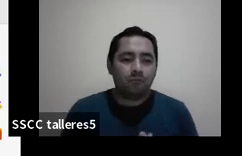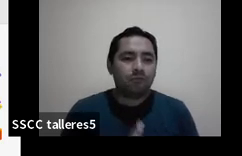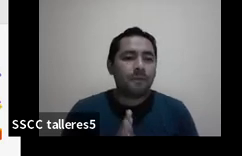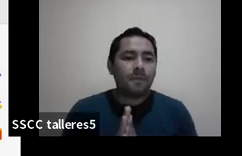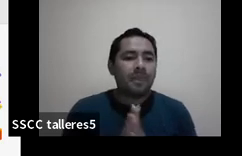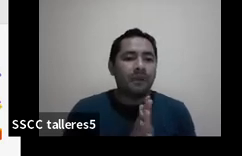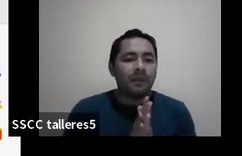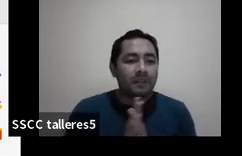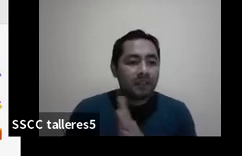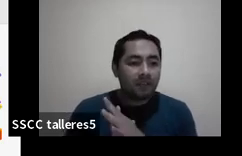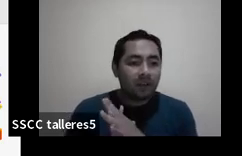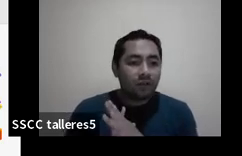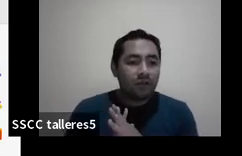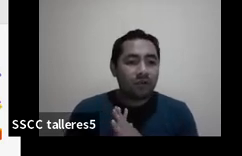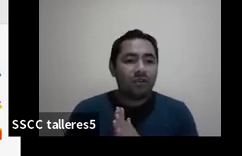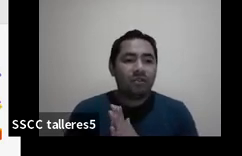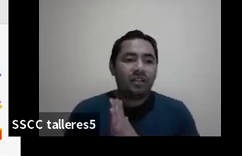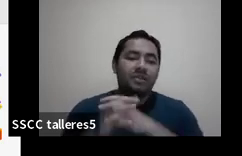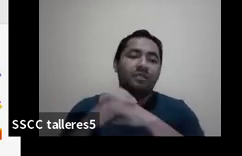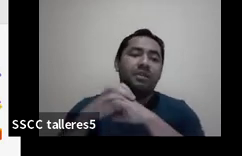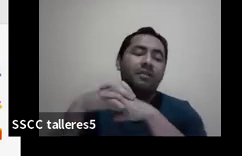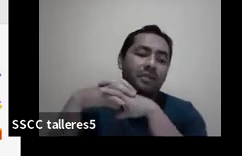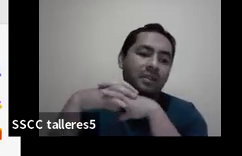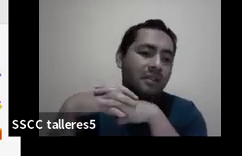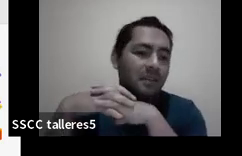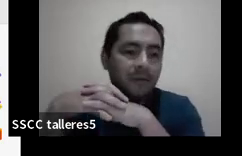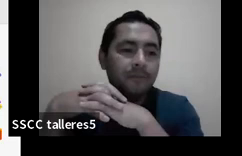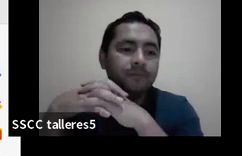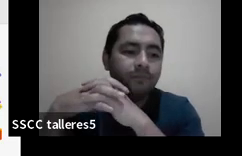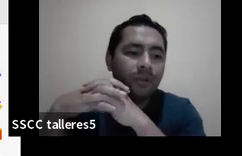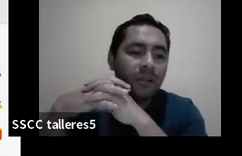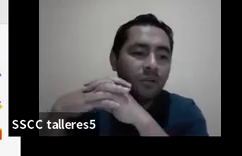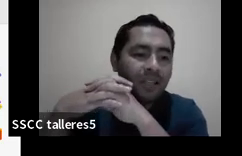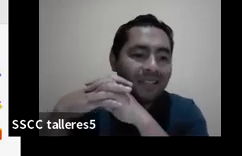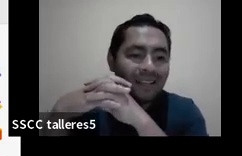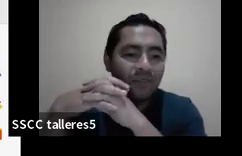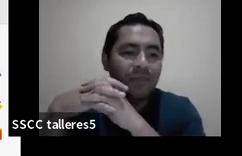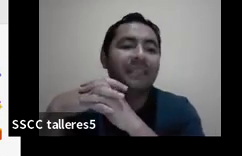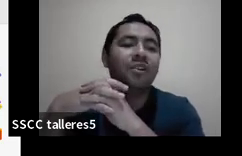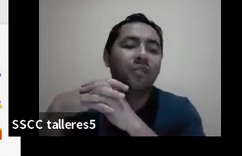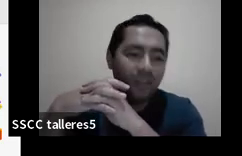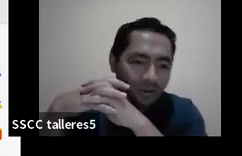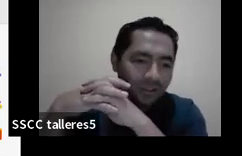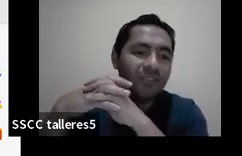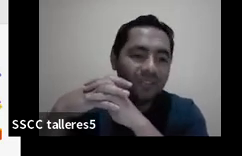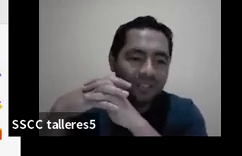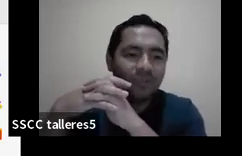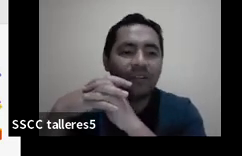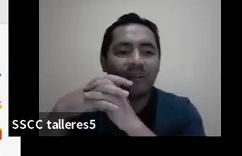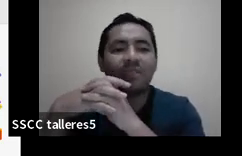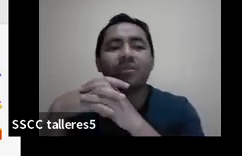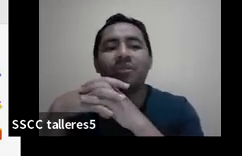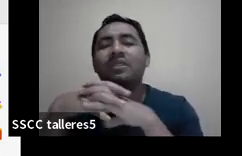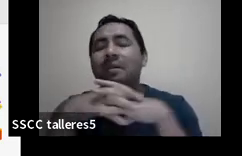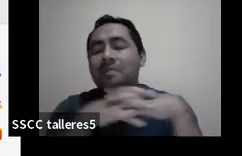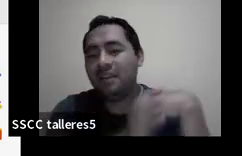Eh, a ver, dice, creo que algunos profesores no están capacitados para lengua de señas, ya, porque no han salido bien del colegio y no se sienten